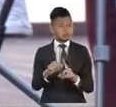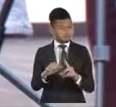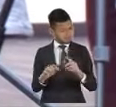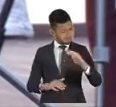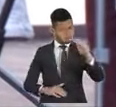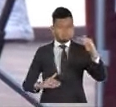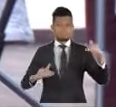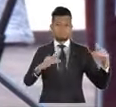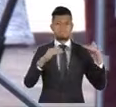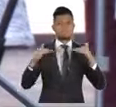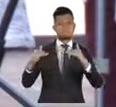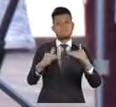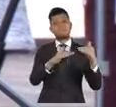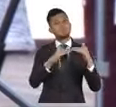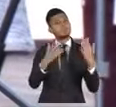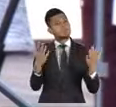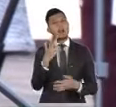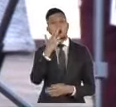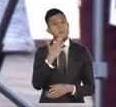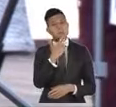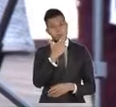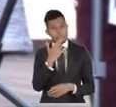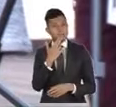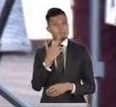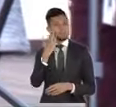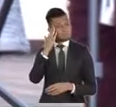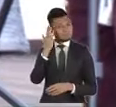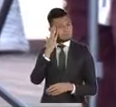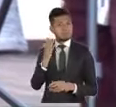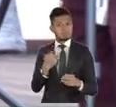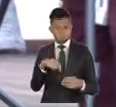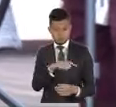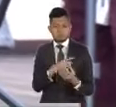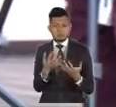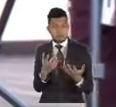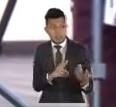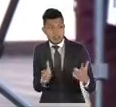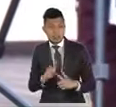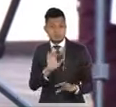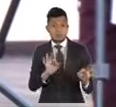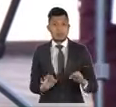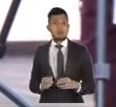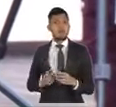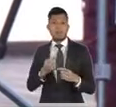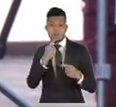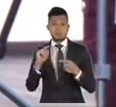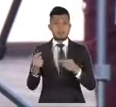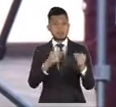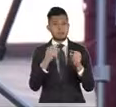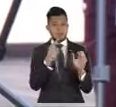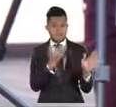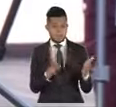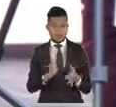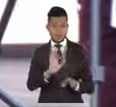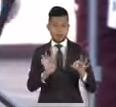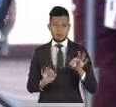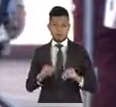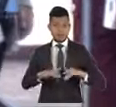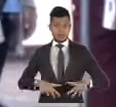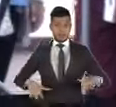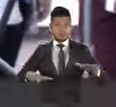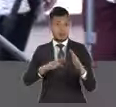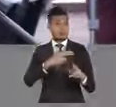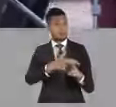ratificamos nuestro compromiso y estamos listos también para dar la discusión del plan de ordenamiento territorial que seguramente en un par de meses ya nos irán a